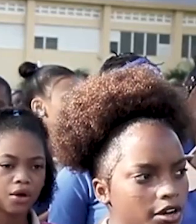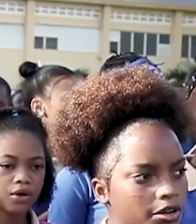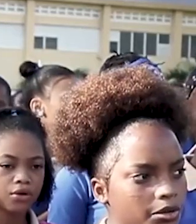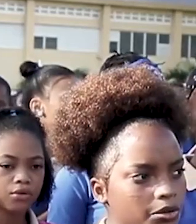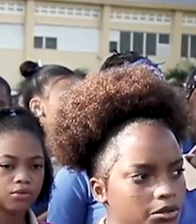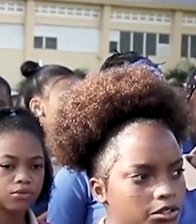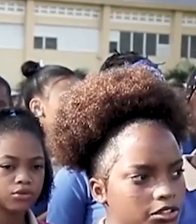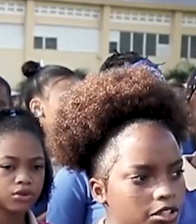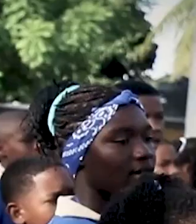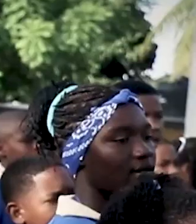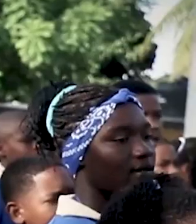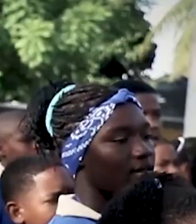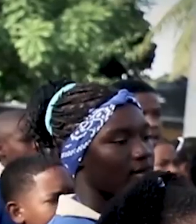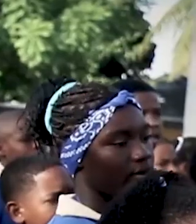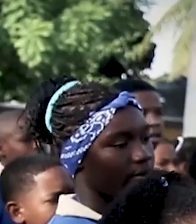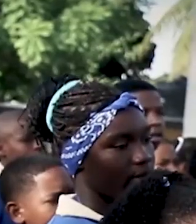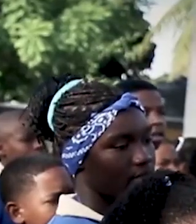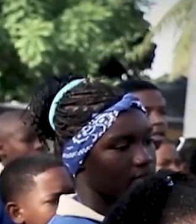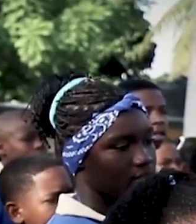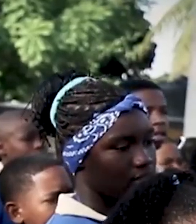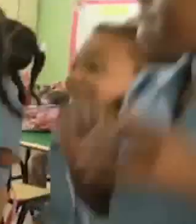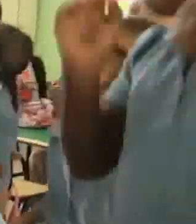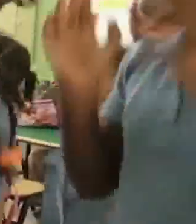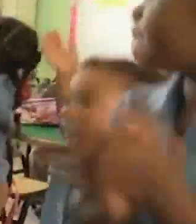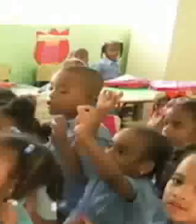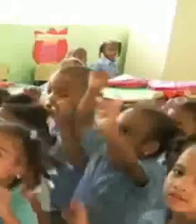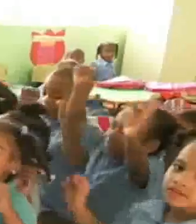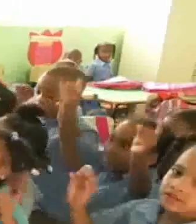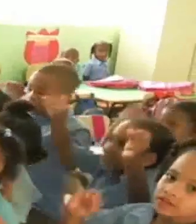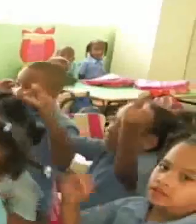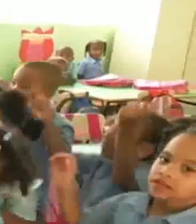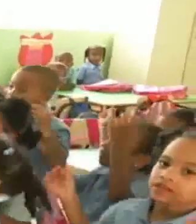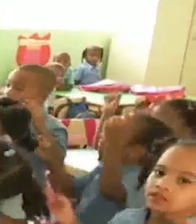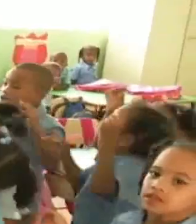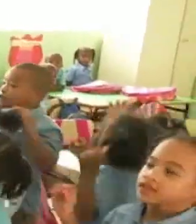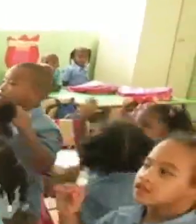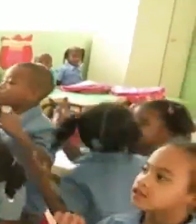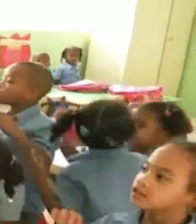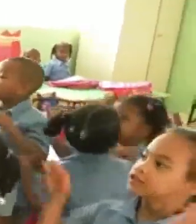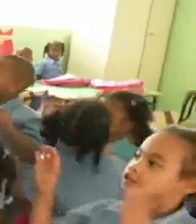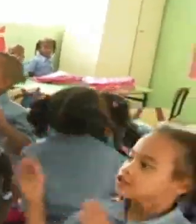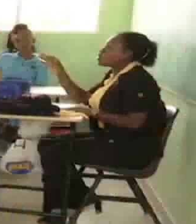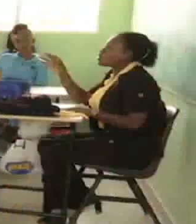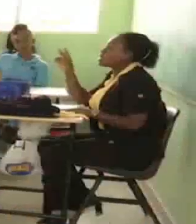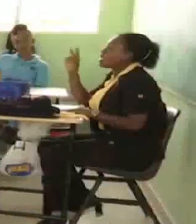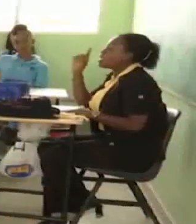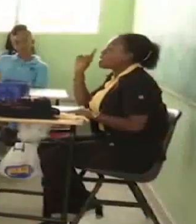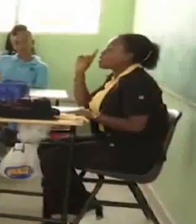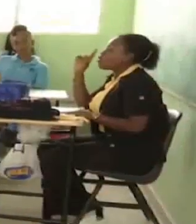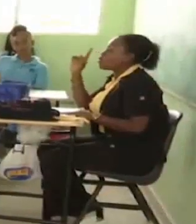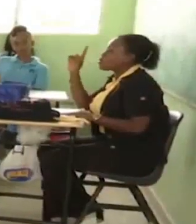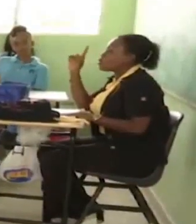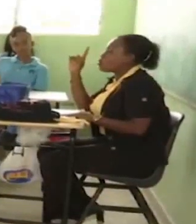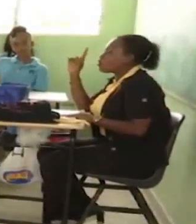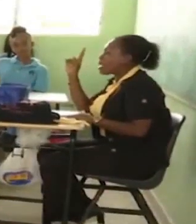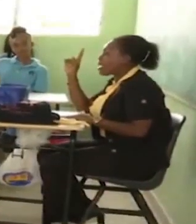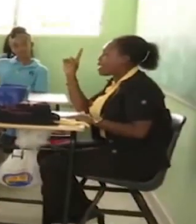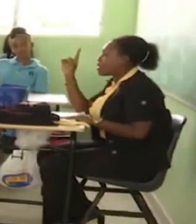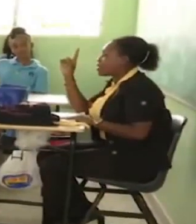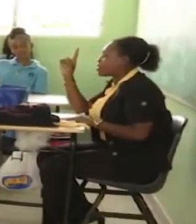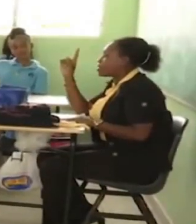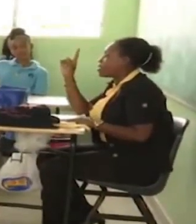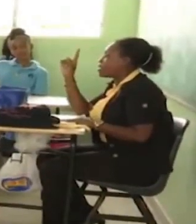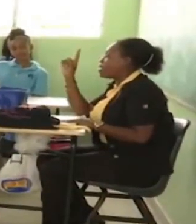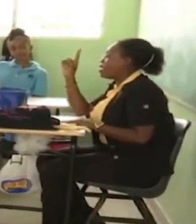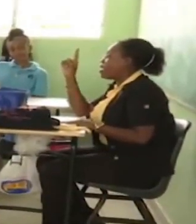estudiantes recibirán sus raciones alimenticias que estarán aprobadas por la FAO, Organización de las Naciones Unidas de la